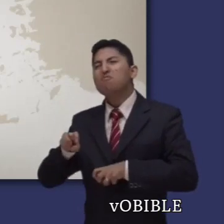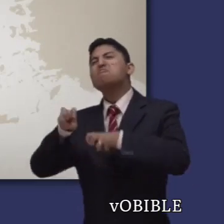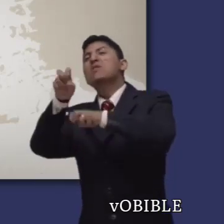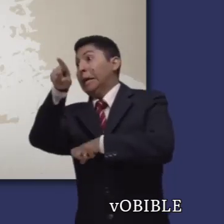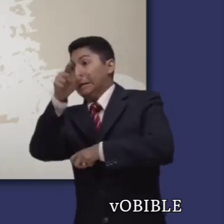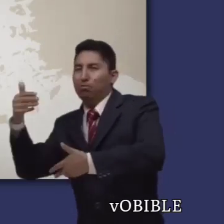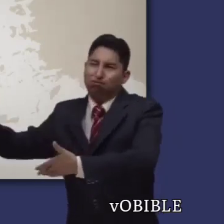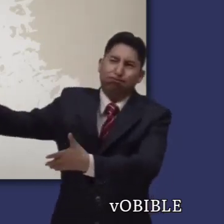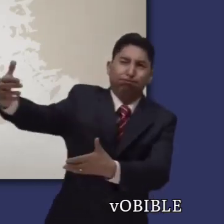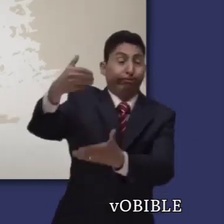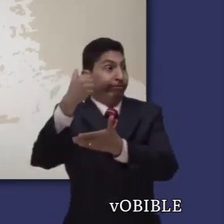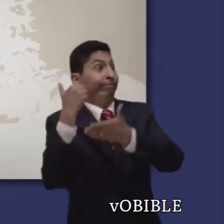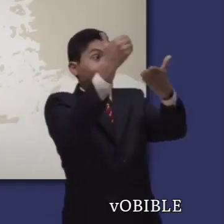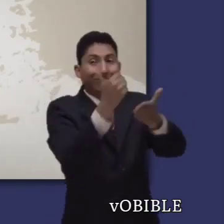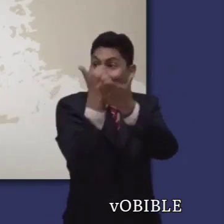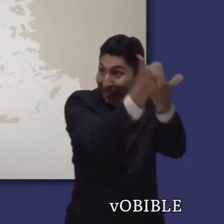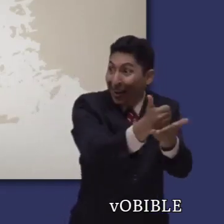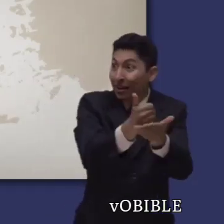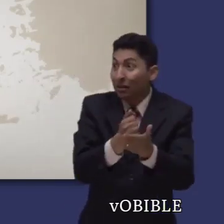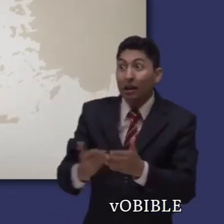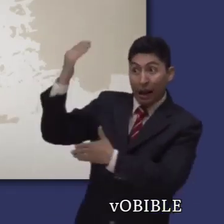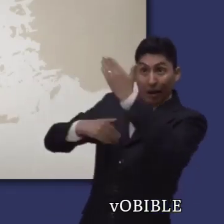primera carta que Pablo les había enviado.